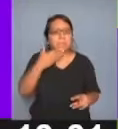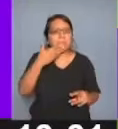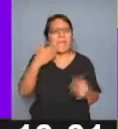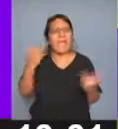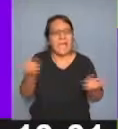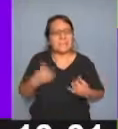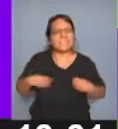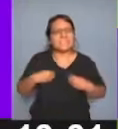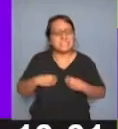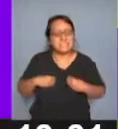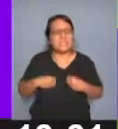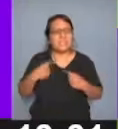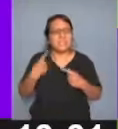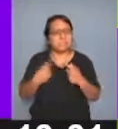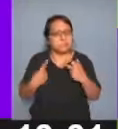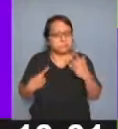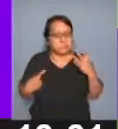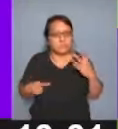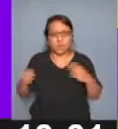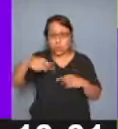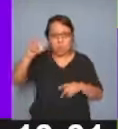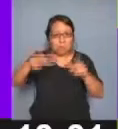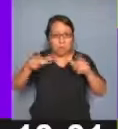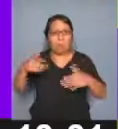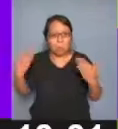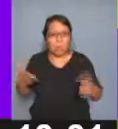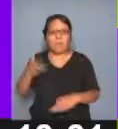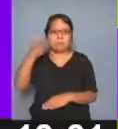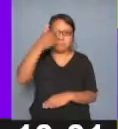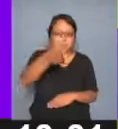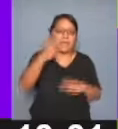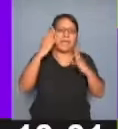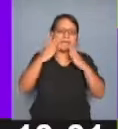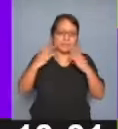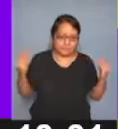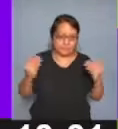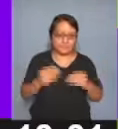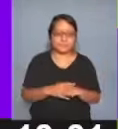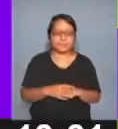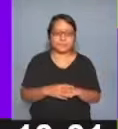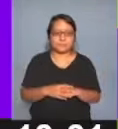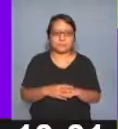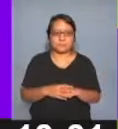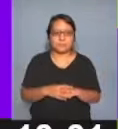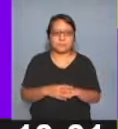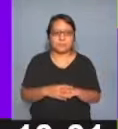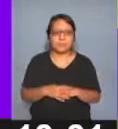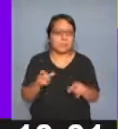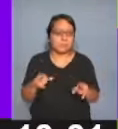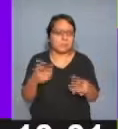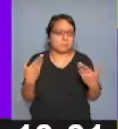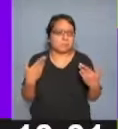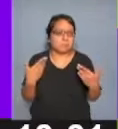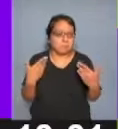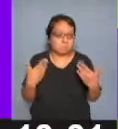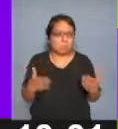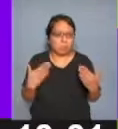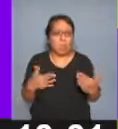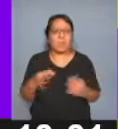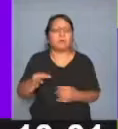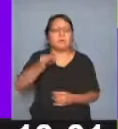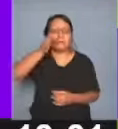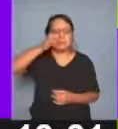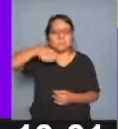algún tipo de síntomas, todas aquellas personas pueden acercarse directamente al CEPAM para poder hacerse el